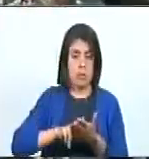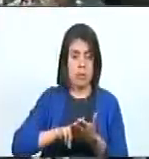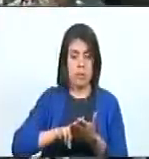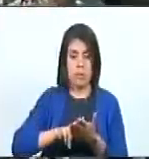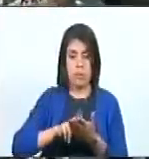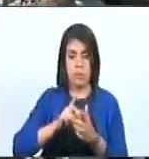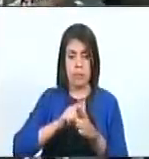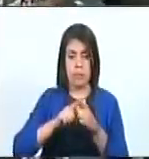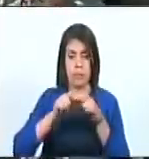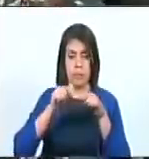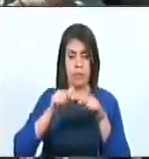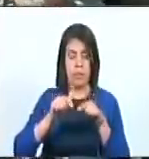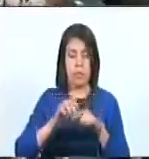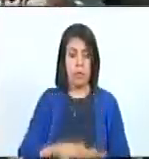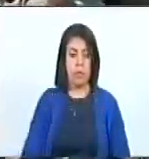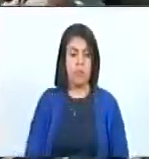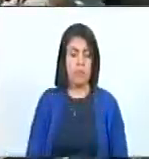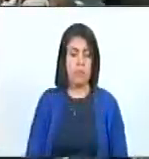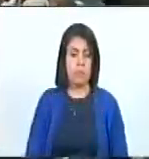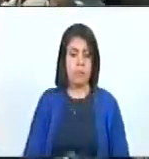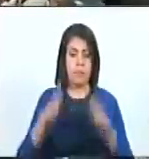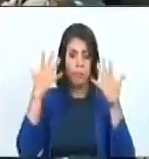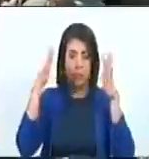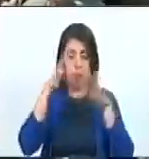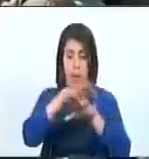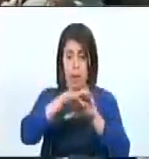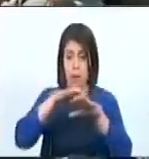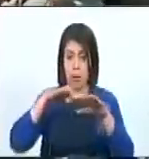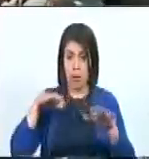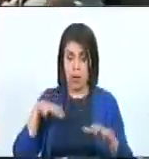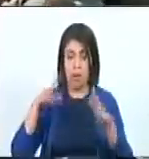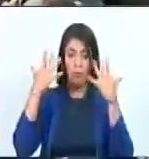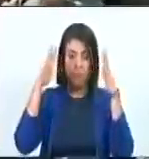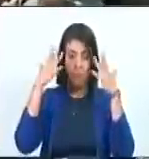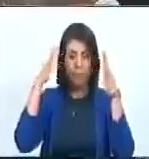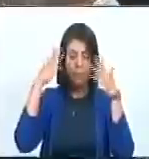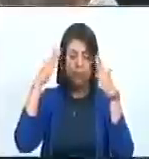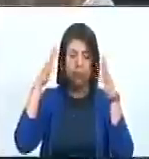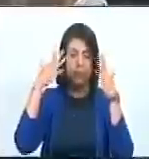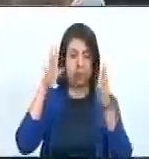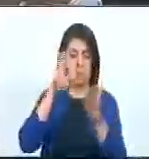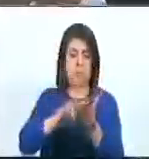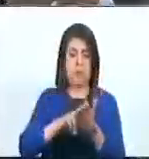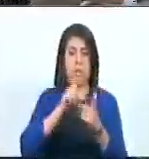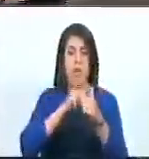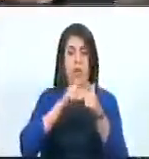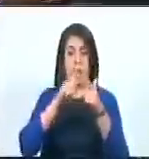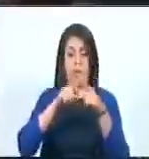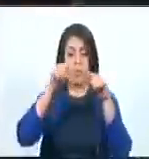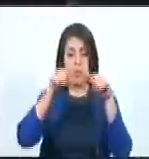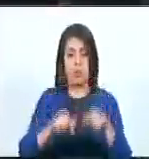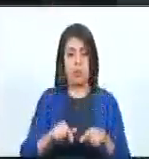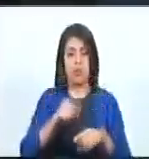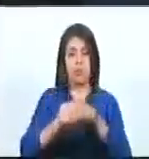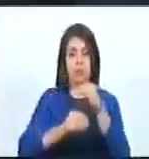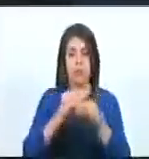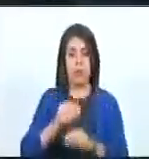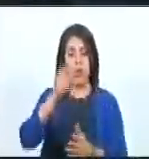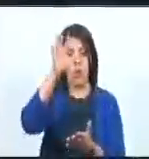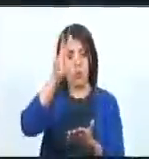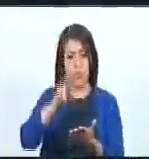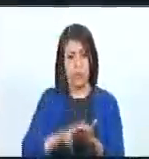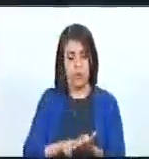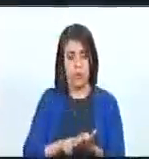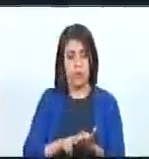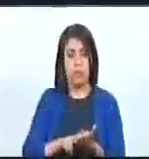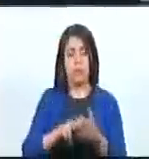Queda aprobado por mayoría calificada. En consecuencia, se declara